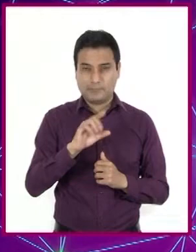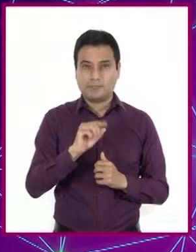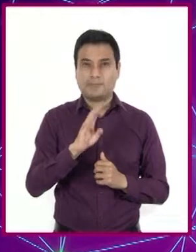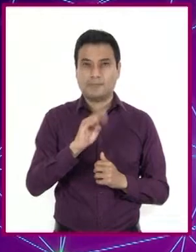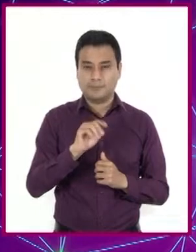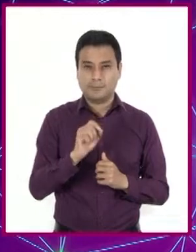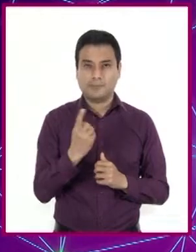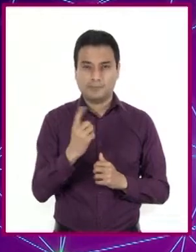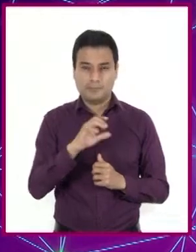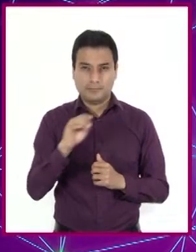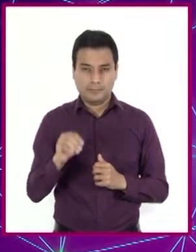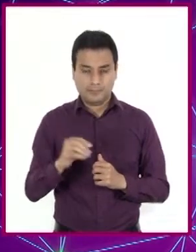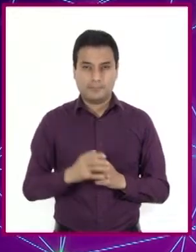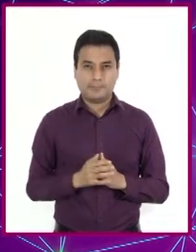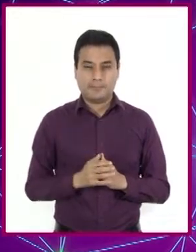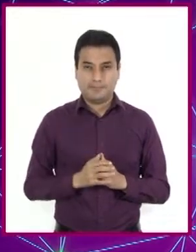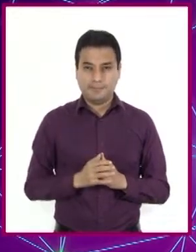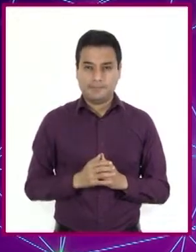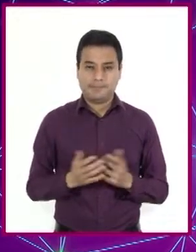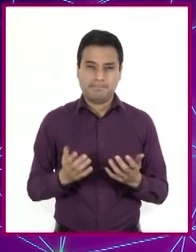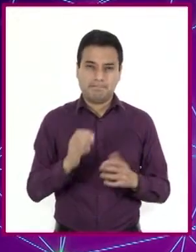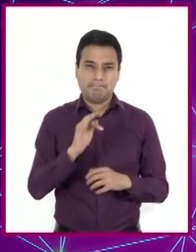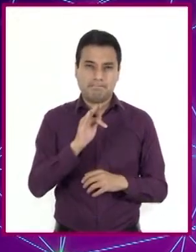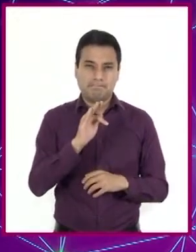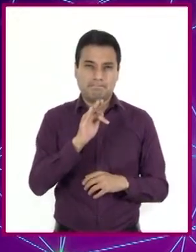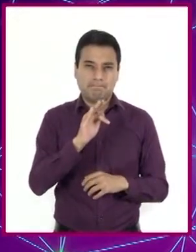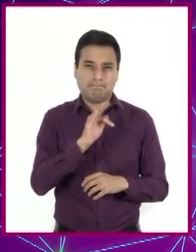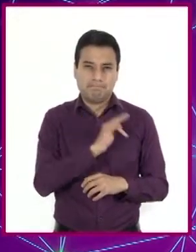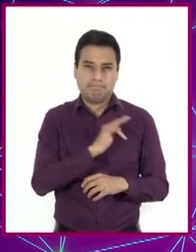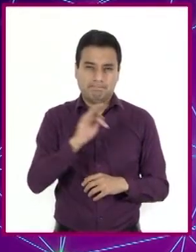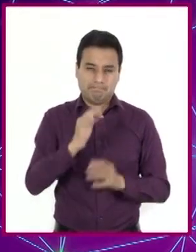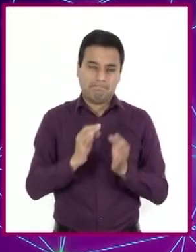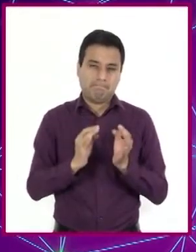179.1 centímetros si redondeamos a un decimal.